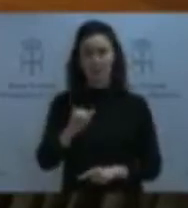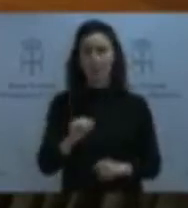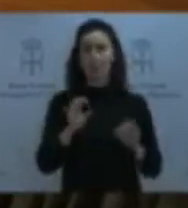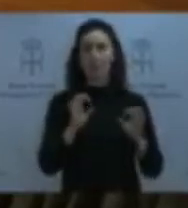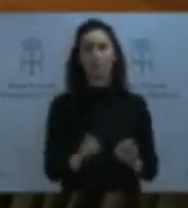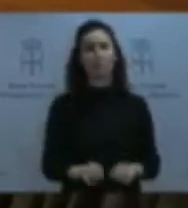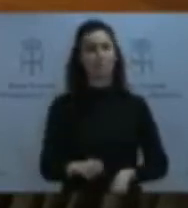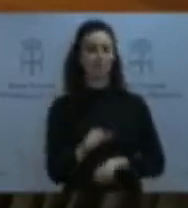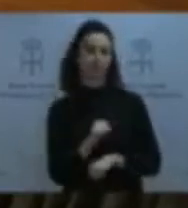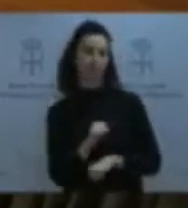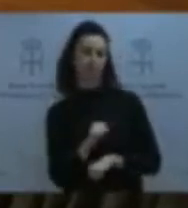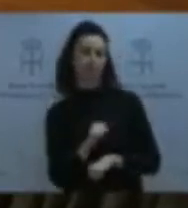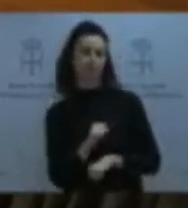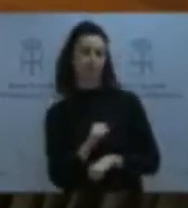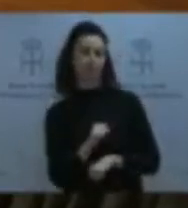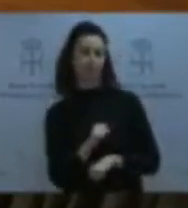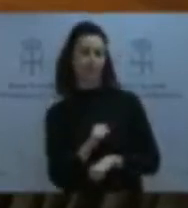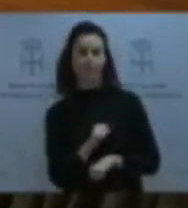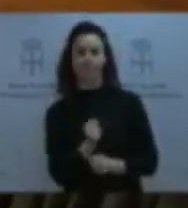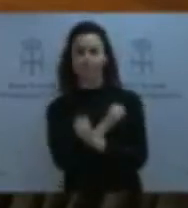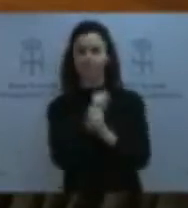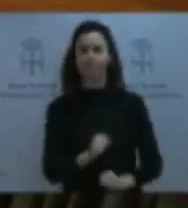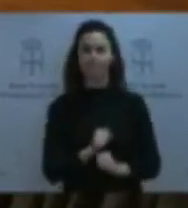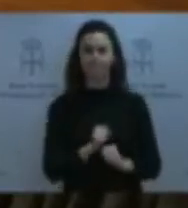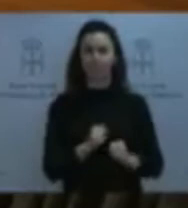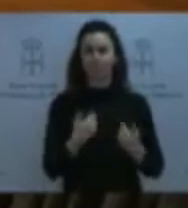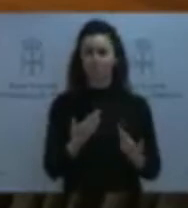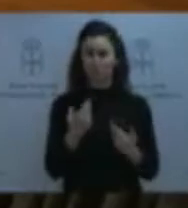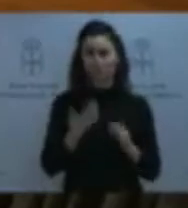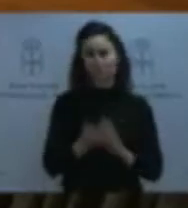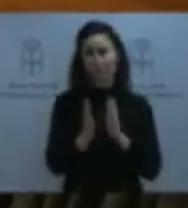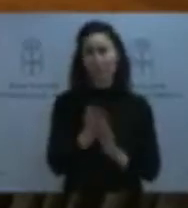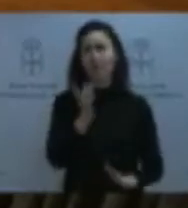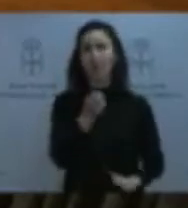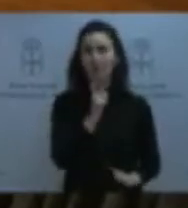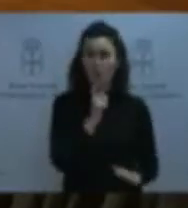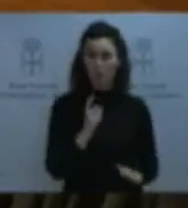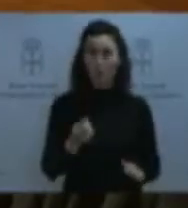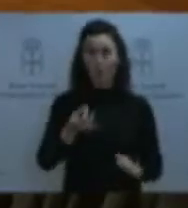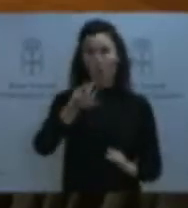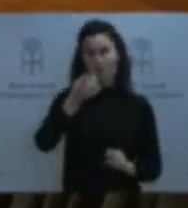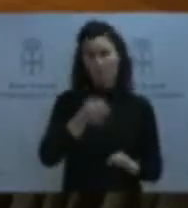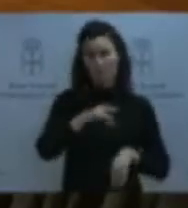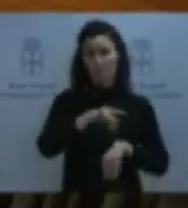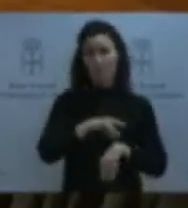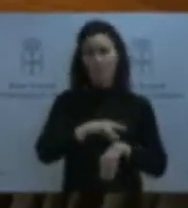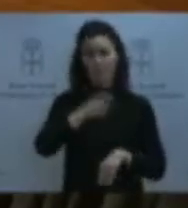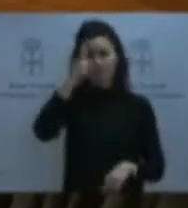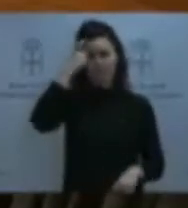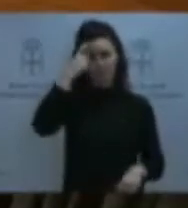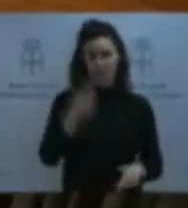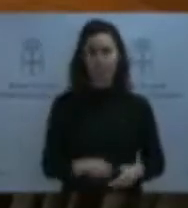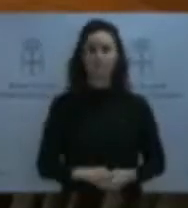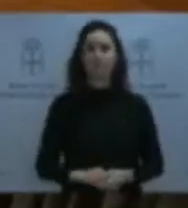relación con cómo progresen estas patologías neurológicas. Y del su discurso no nos